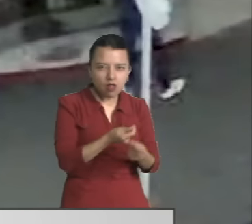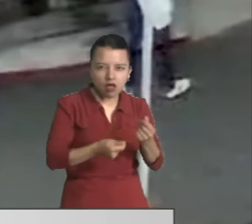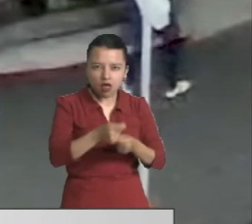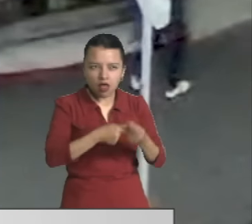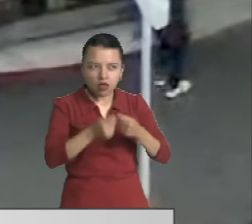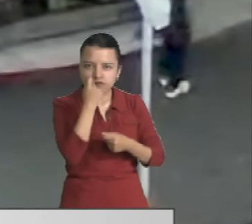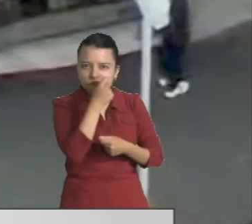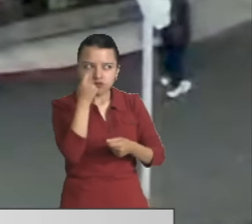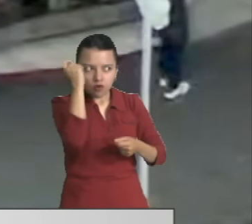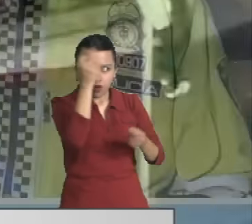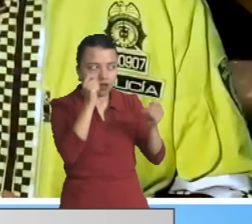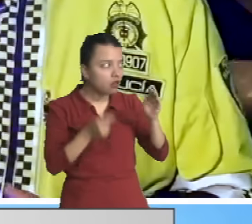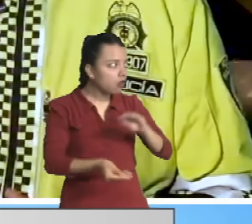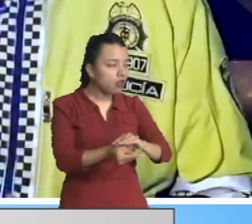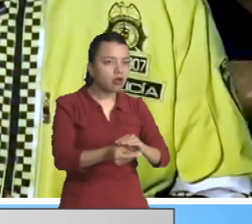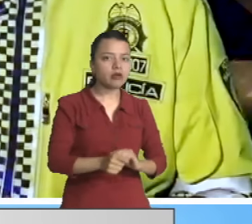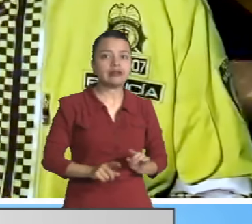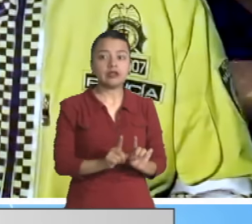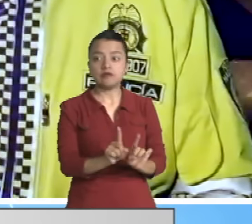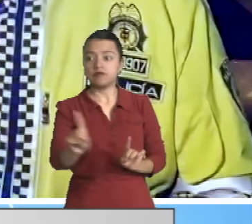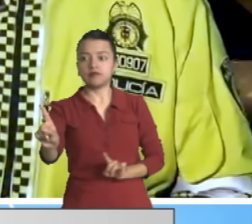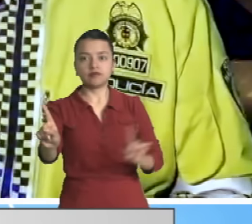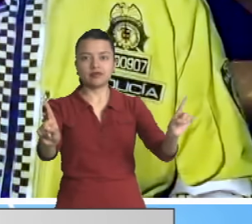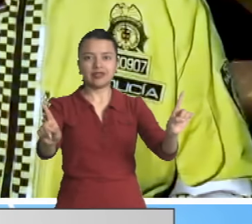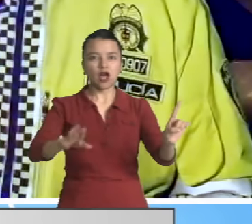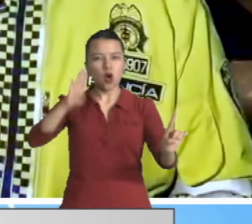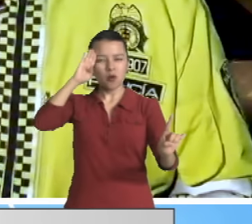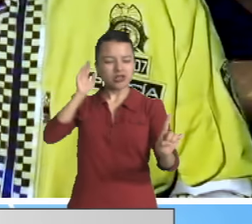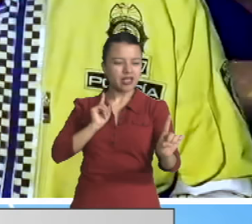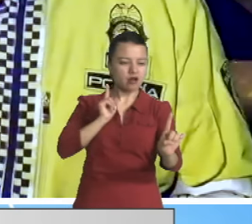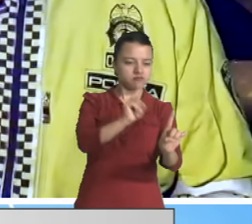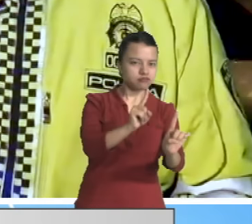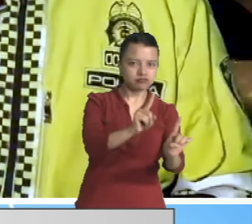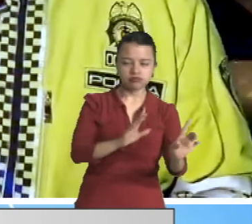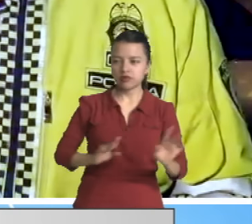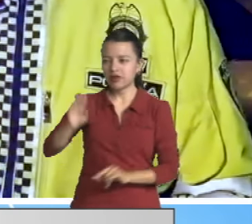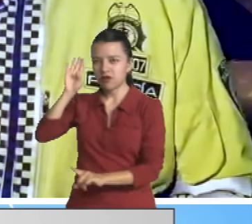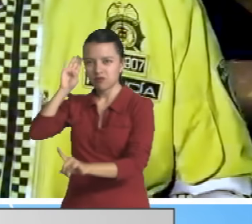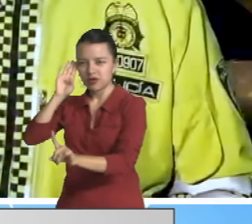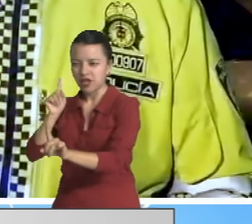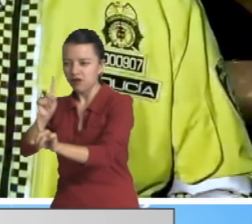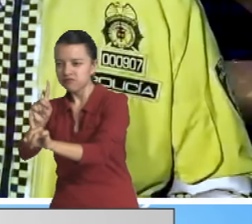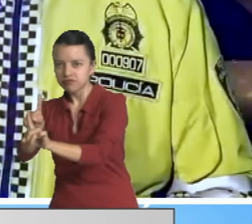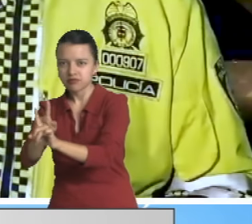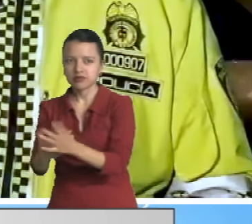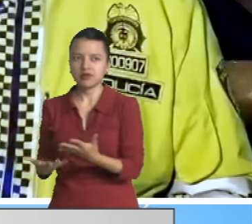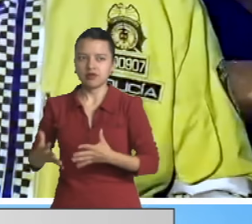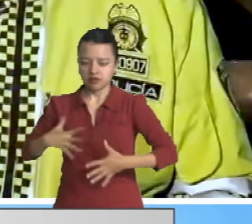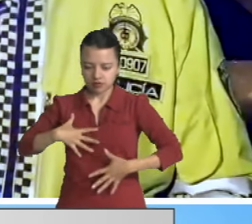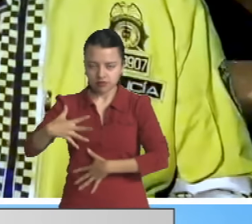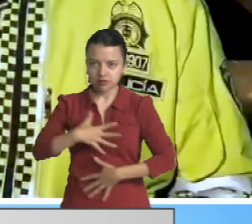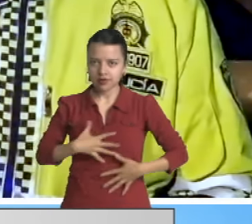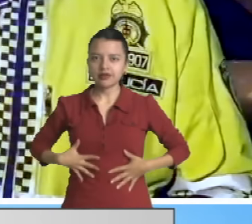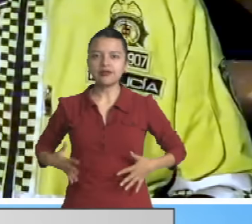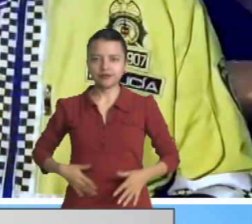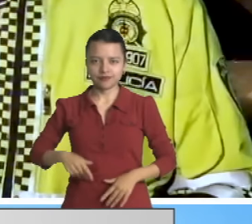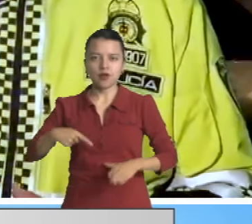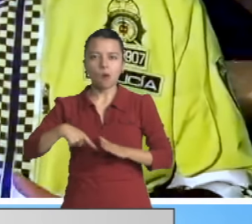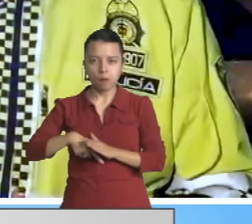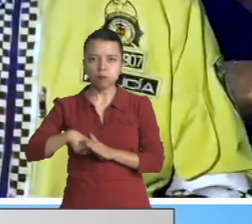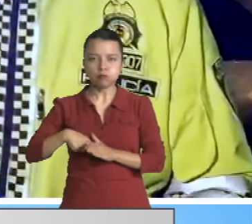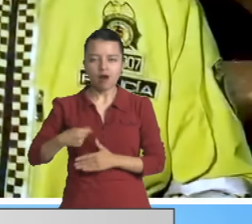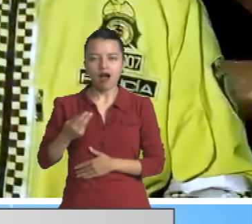registro a persona y se les encuentran varias dosis de sustancias estupefacientes con características similares a la marihuana. De